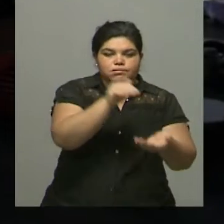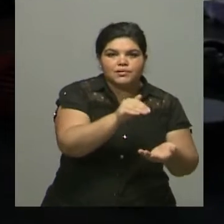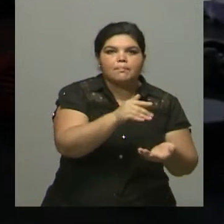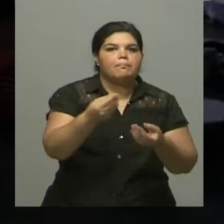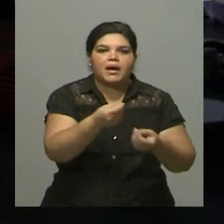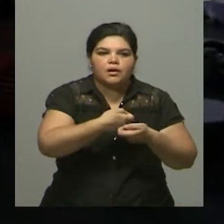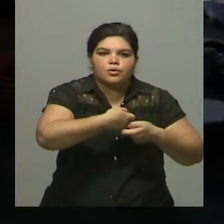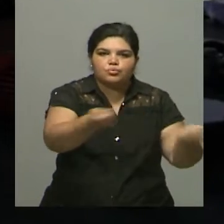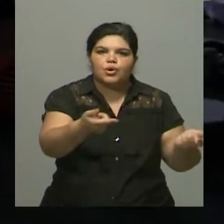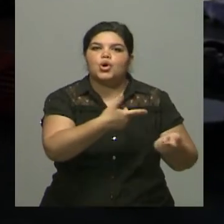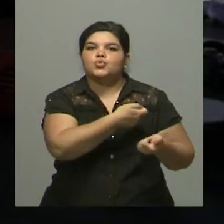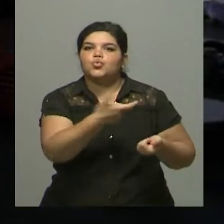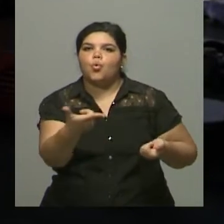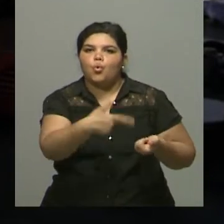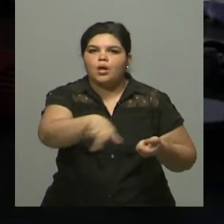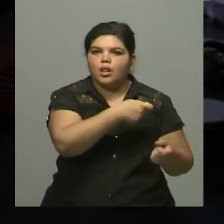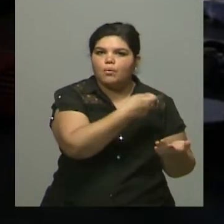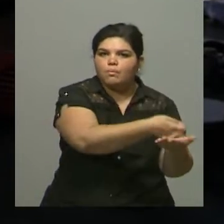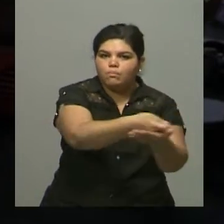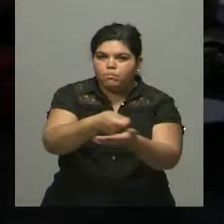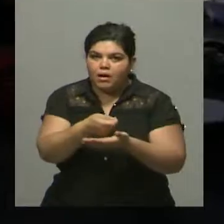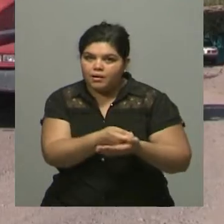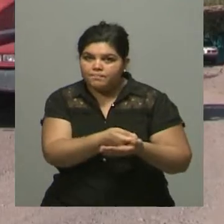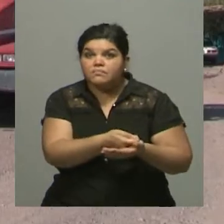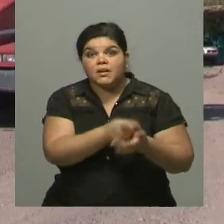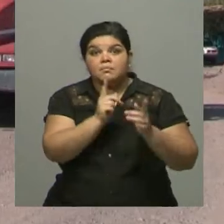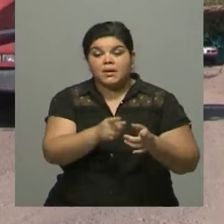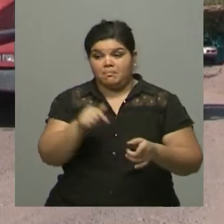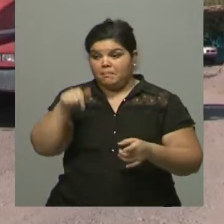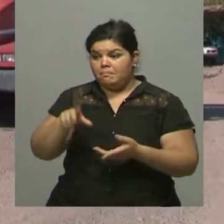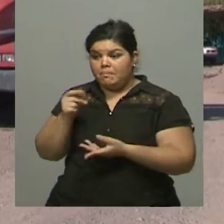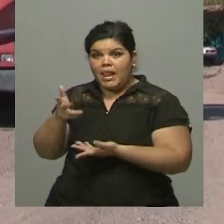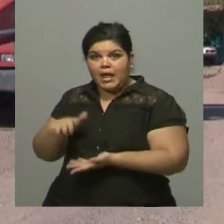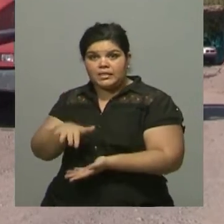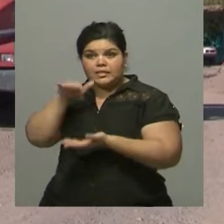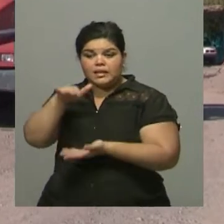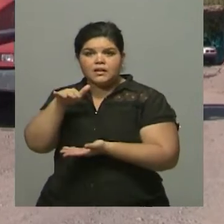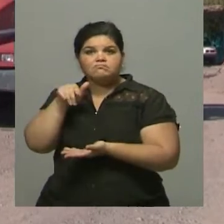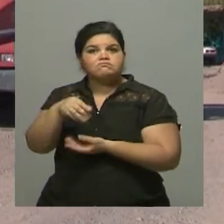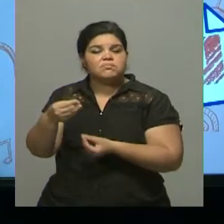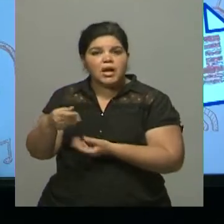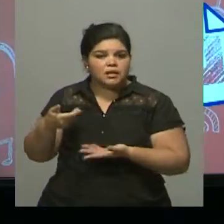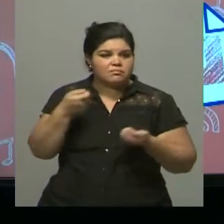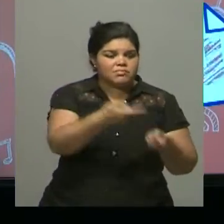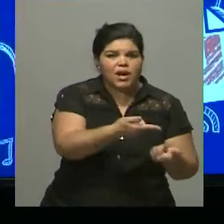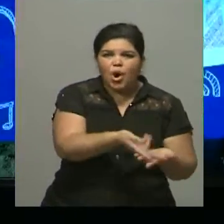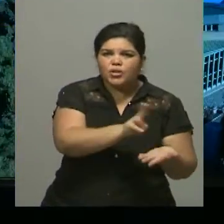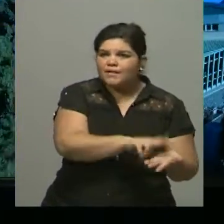ahí a disposición. Y ahora el gran desafío es ese dinero que estaba destinado a sostener el empleo que